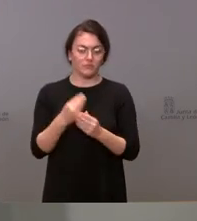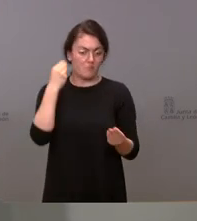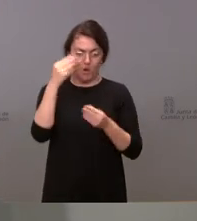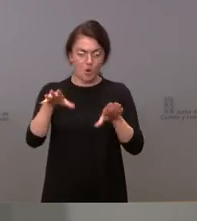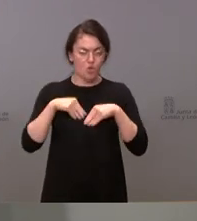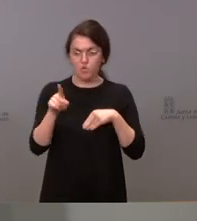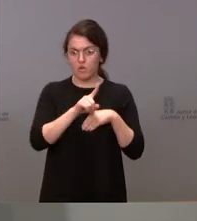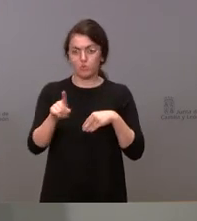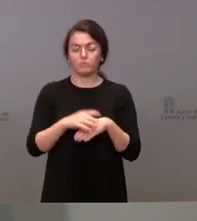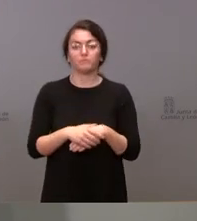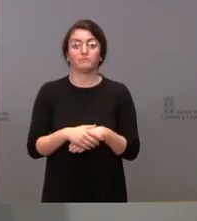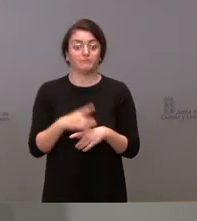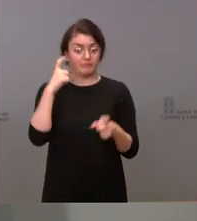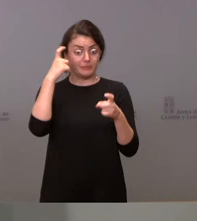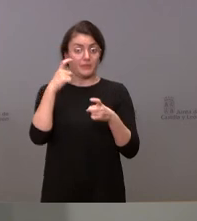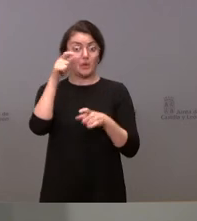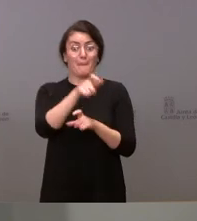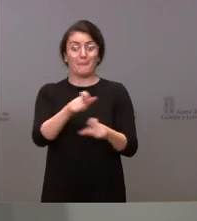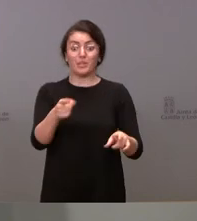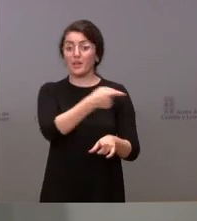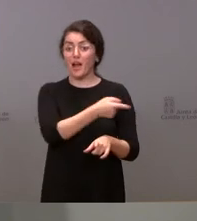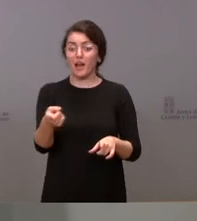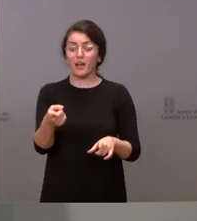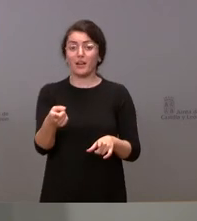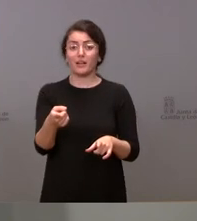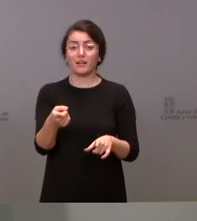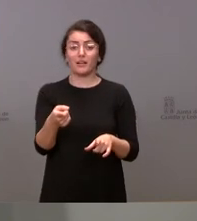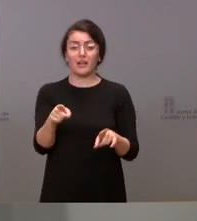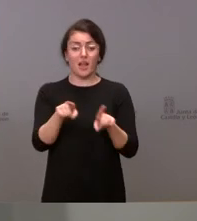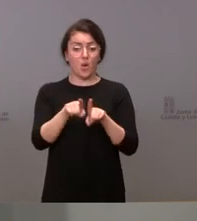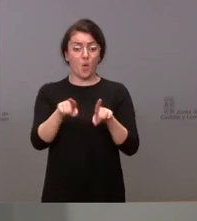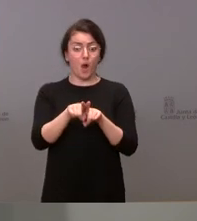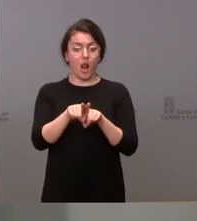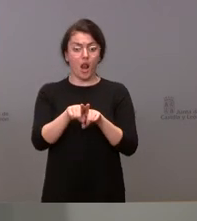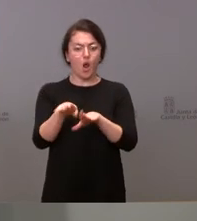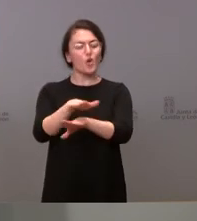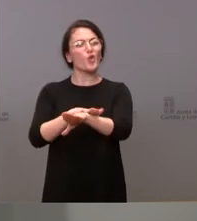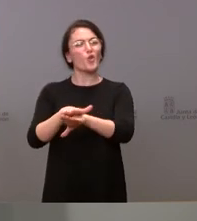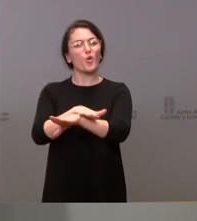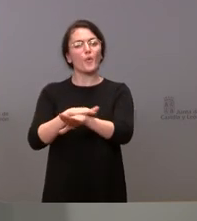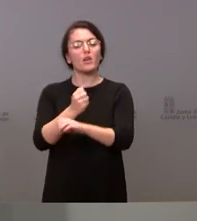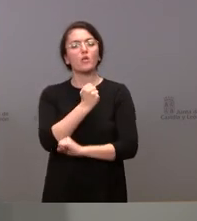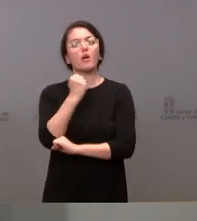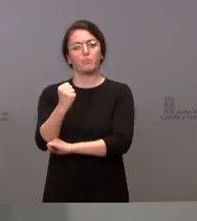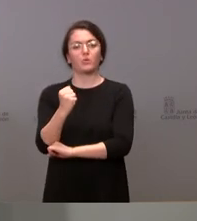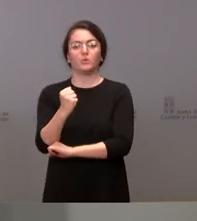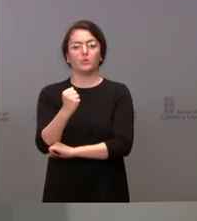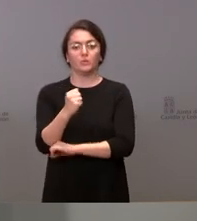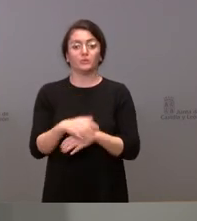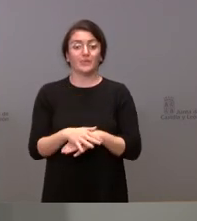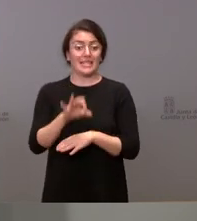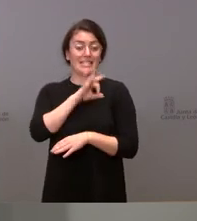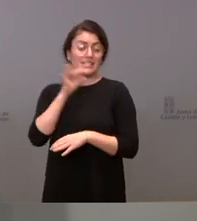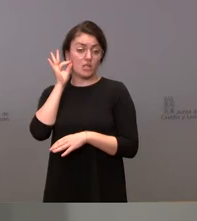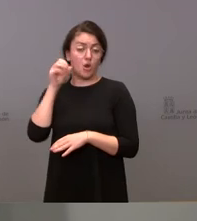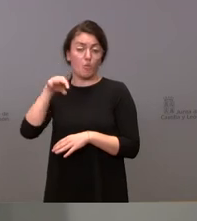Insisto, esas personas, esos procuradores, están sujetando a su gobierno. La señora Montero puede